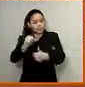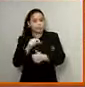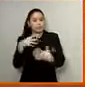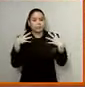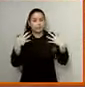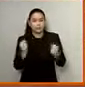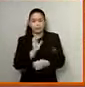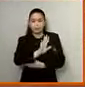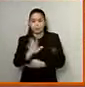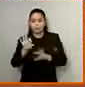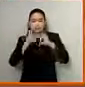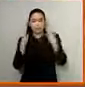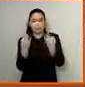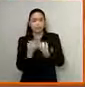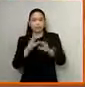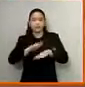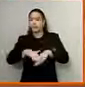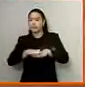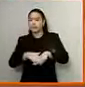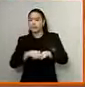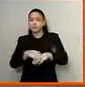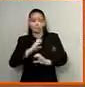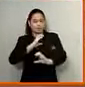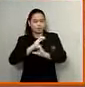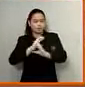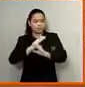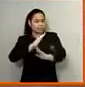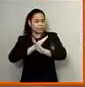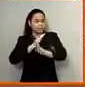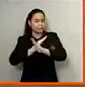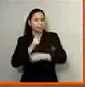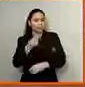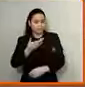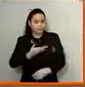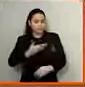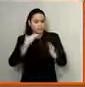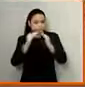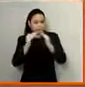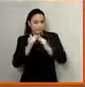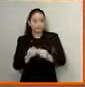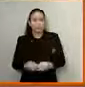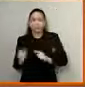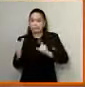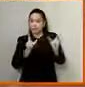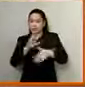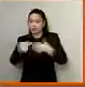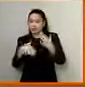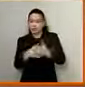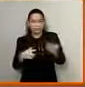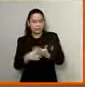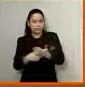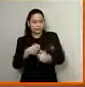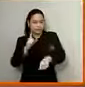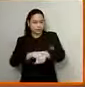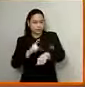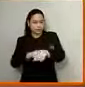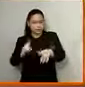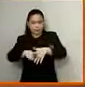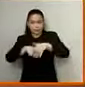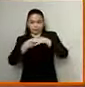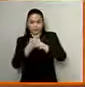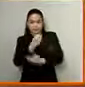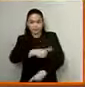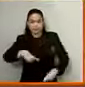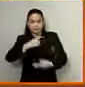tuyos depende de las medidas de seguridad e higiene que tomamos. ¿Qué les parece si preparan sus boletos? Porque llegó el momento de iniciar la